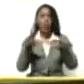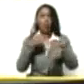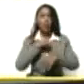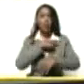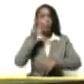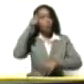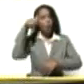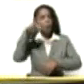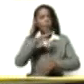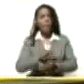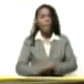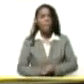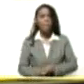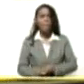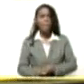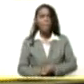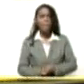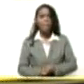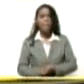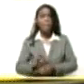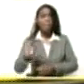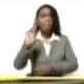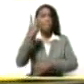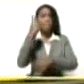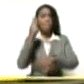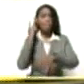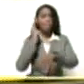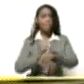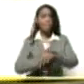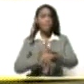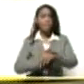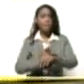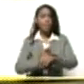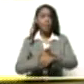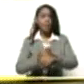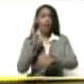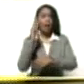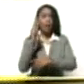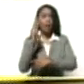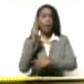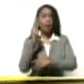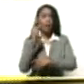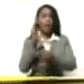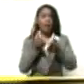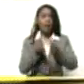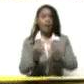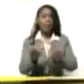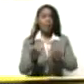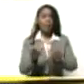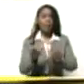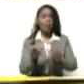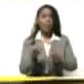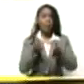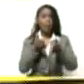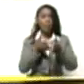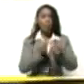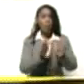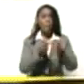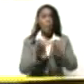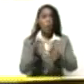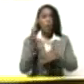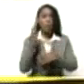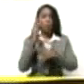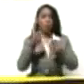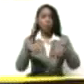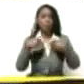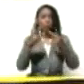pueblo. Una segunda R de renacimiento, del renacer, del